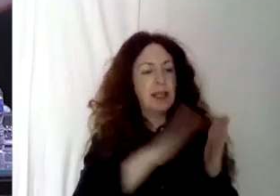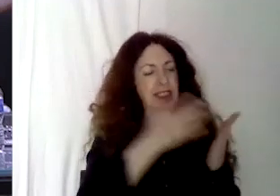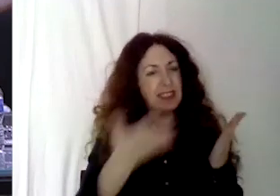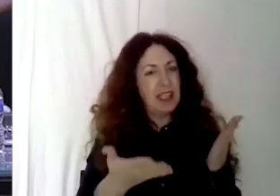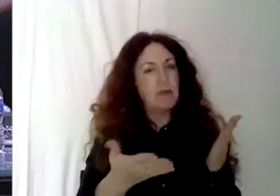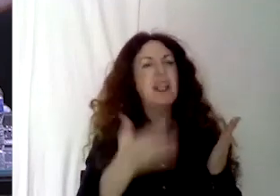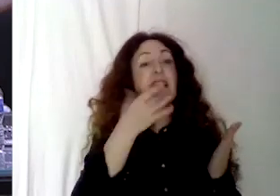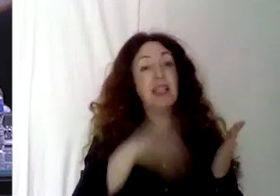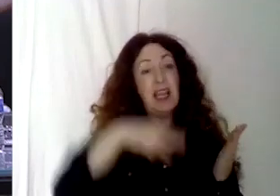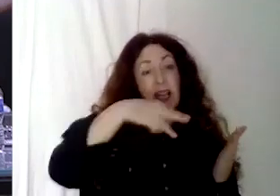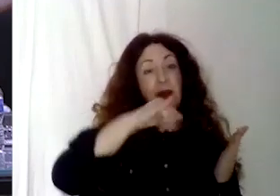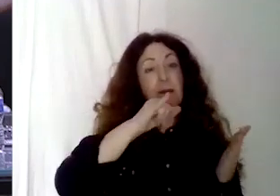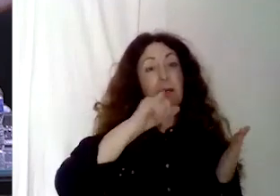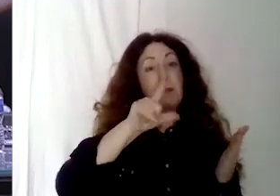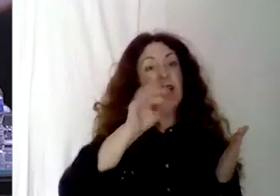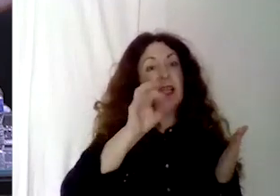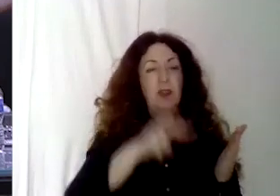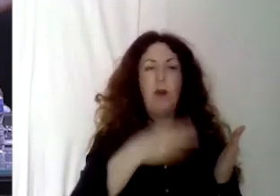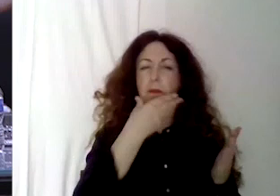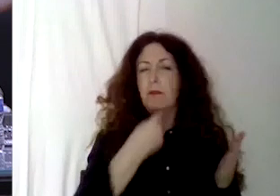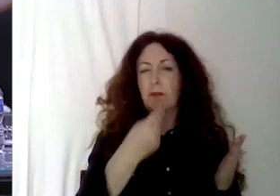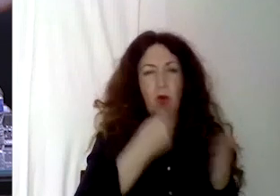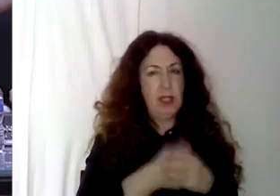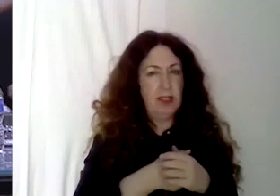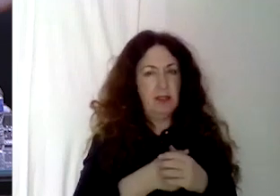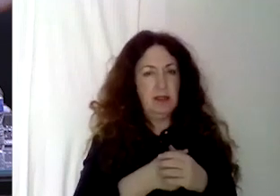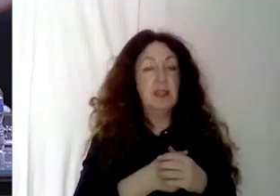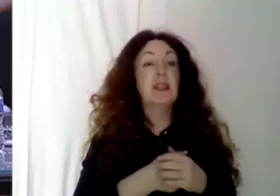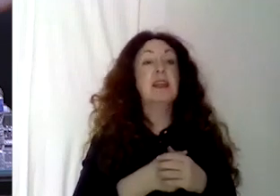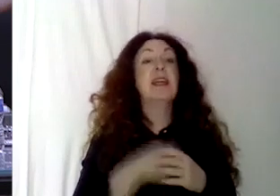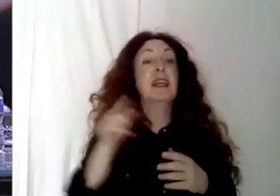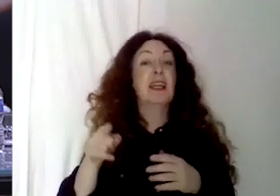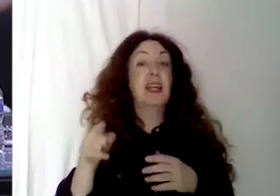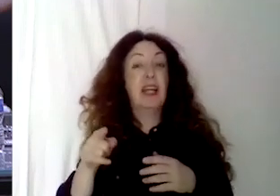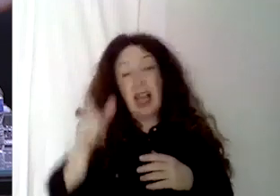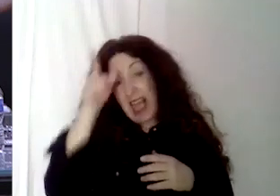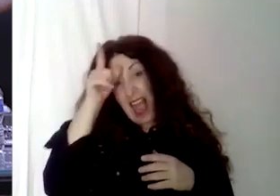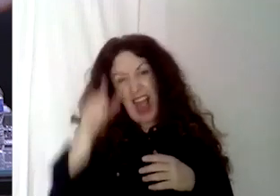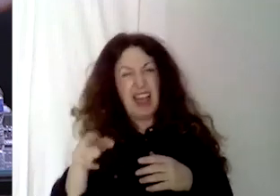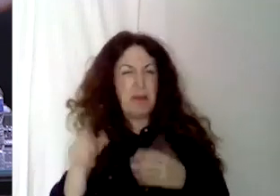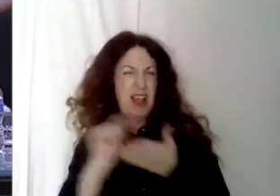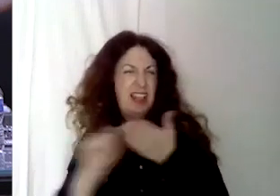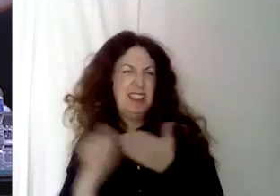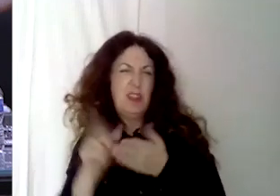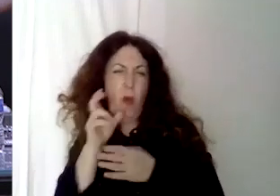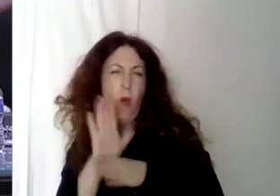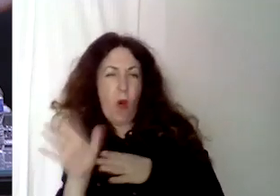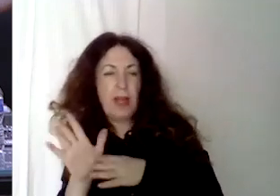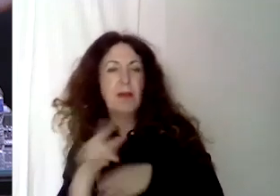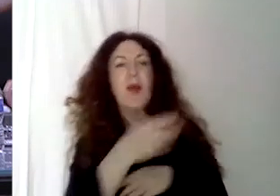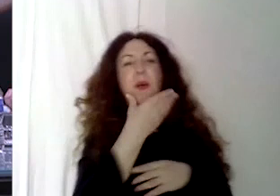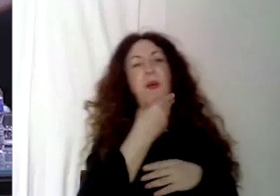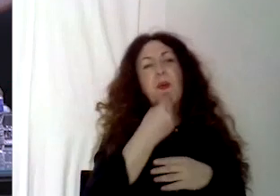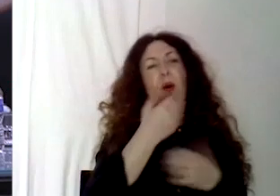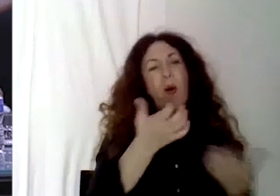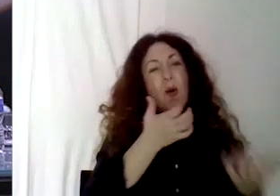es el Génesis de Milton y qué horrible es el Génesis leído en original. Esa es la fuerza del